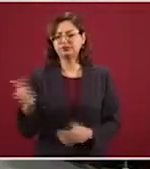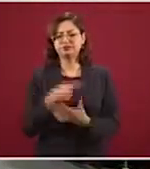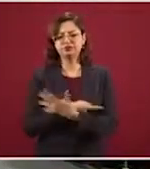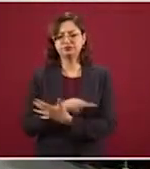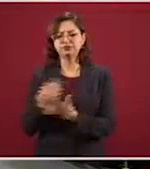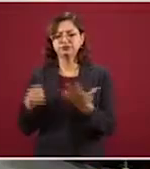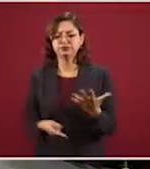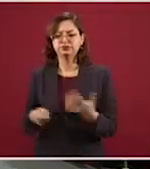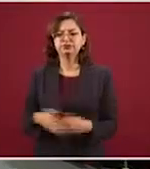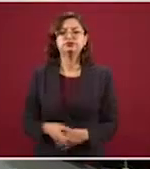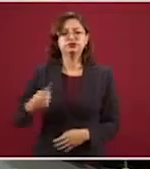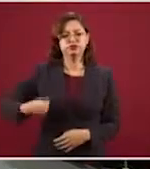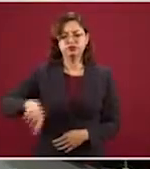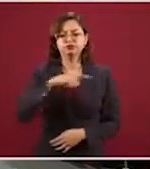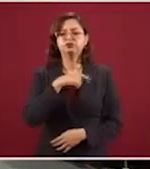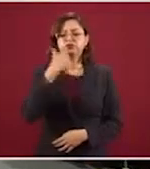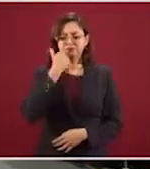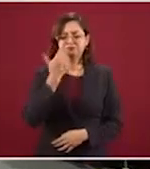Queremos que salgan